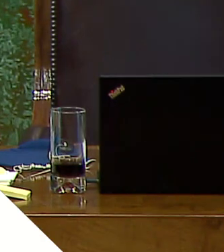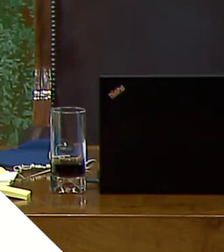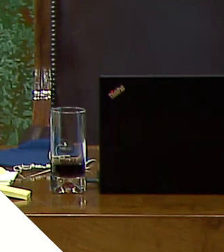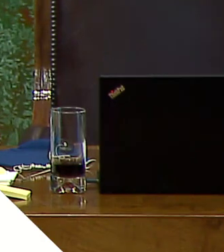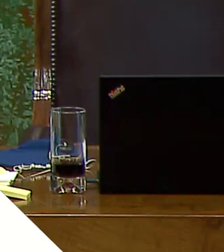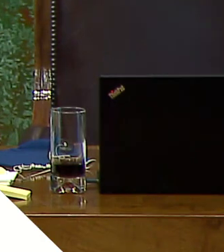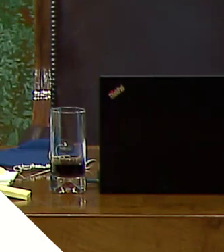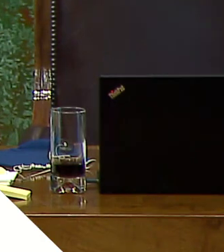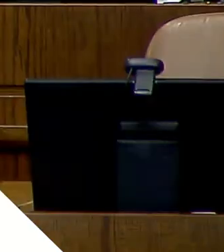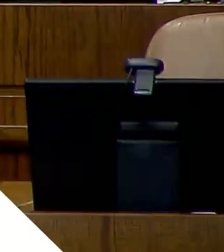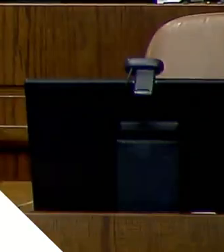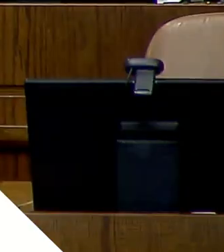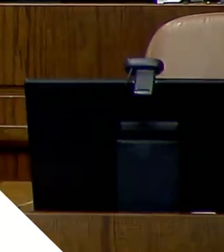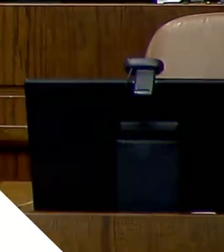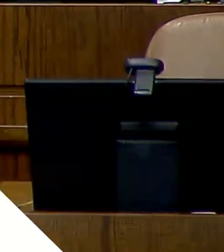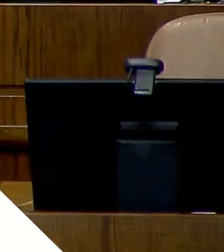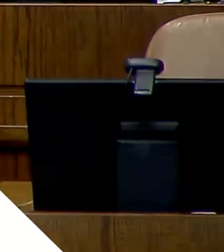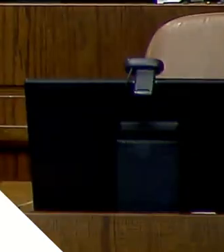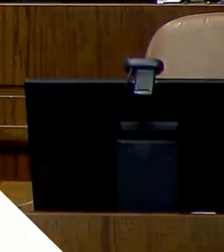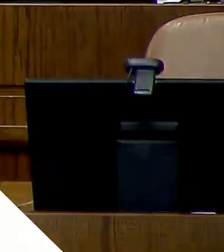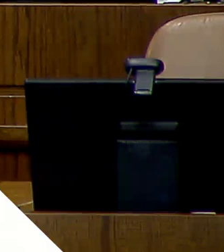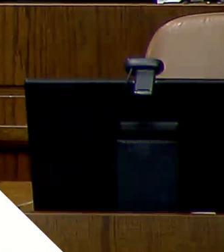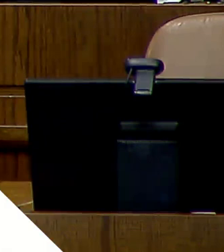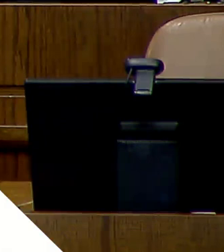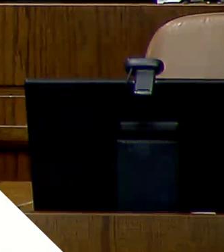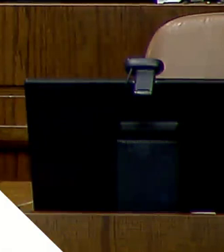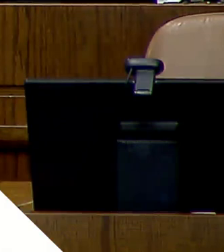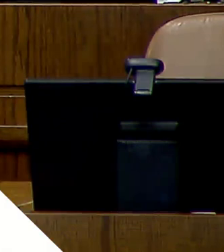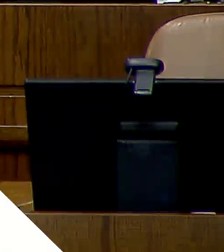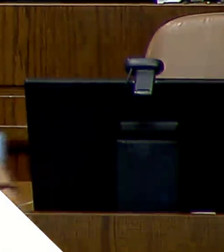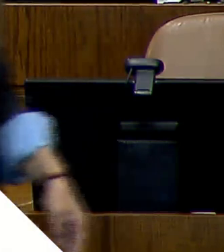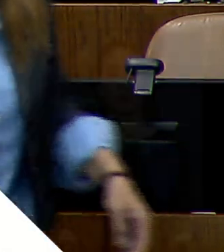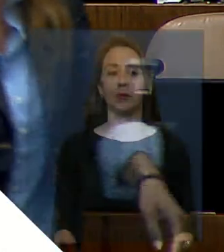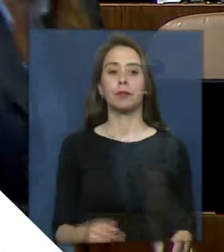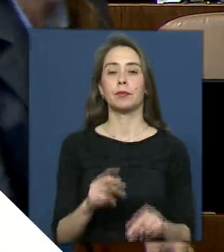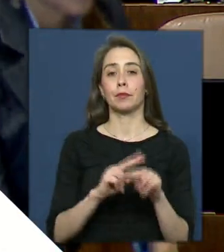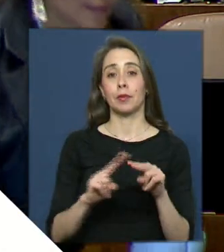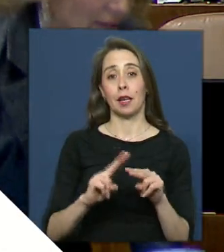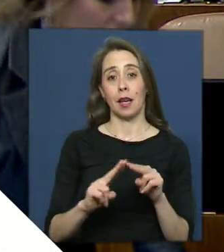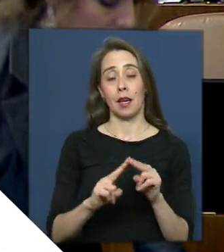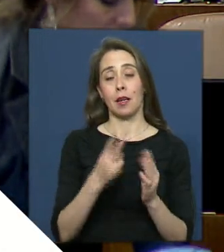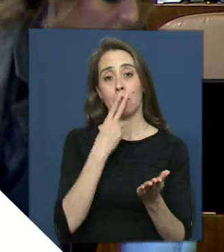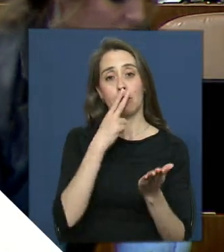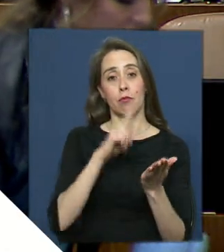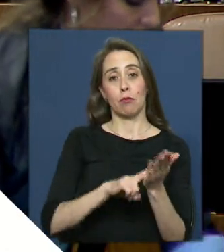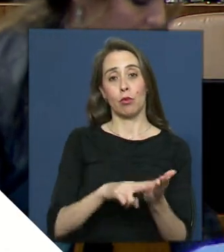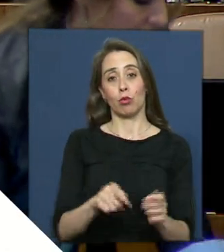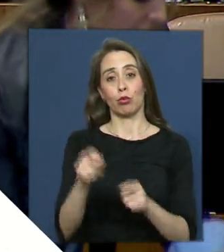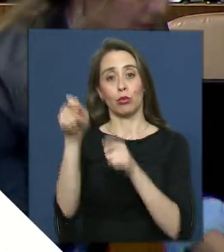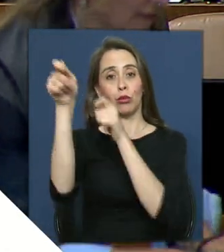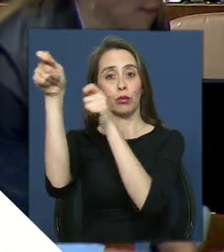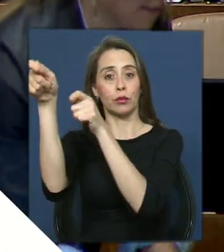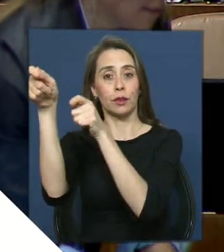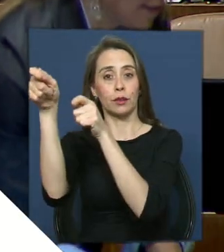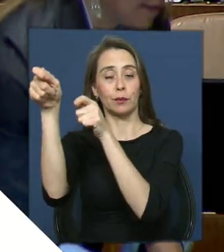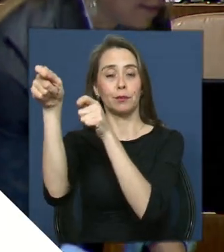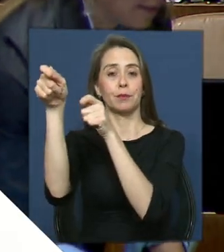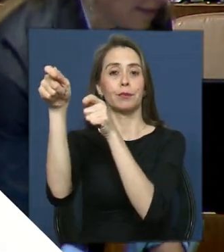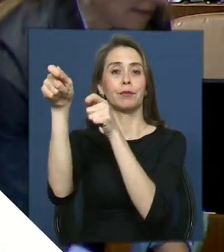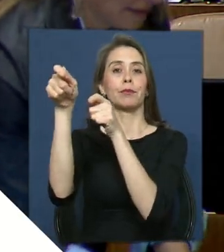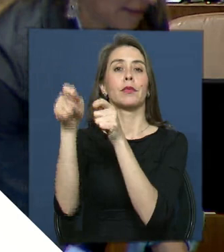gracias, presidente. Quiero que se realice una presentación de oficio dirigido a